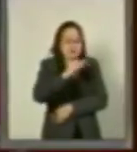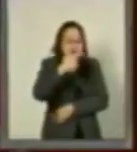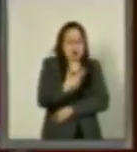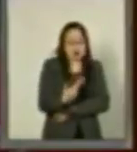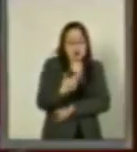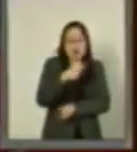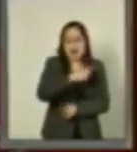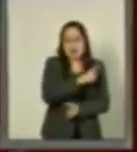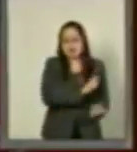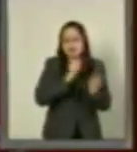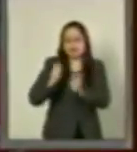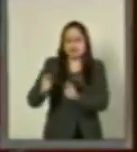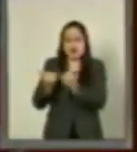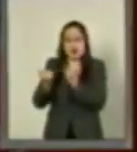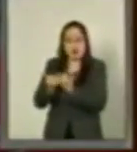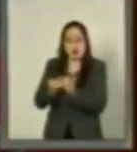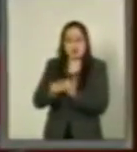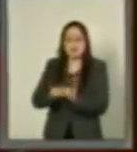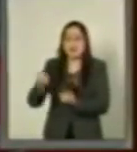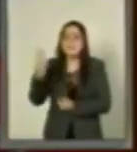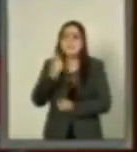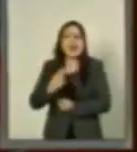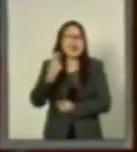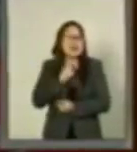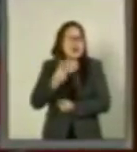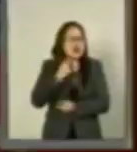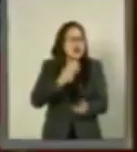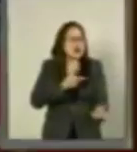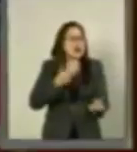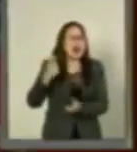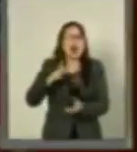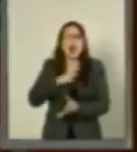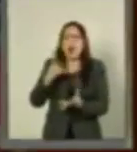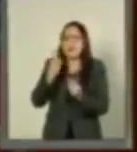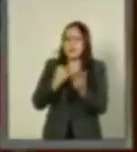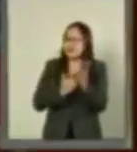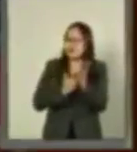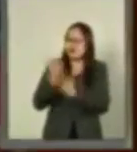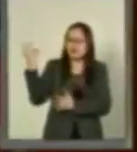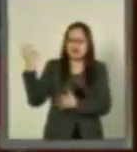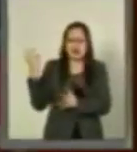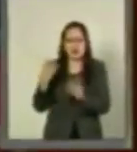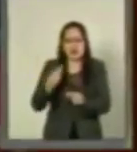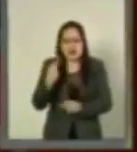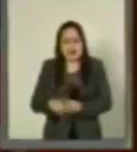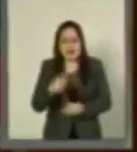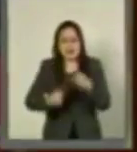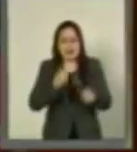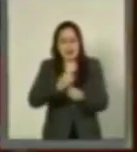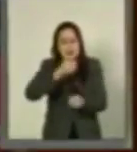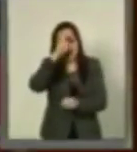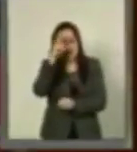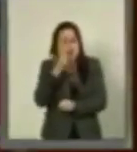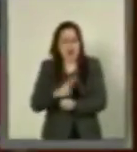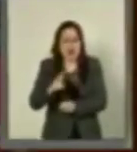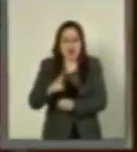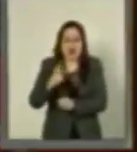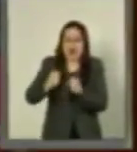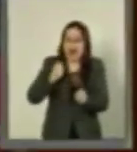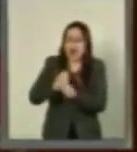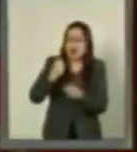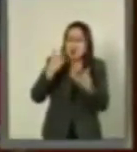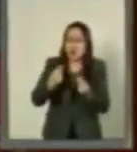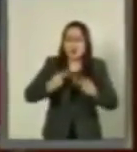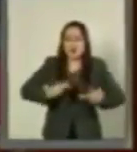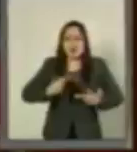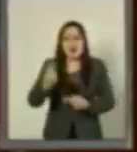de homicidios dolosos se dispararon. Este año será el peor año después de 20 años y este